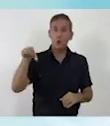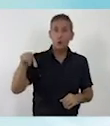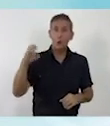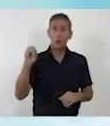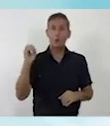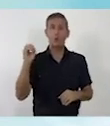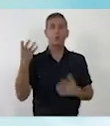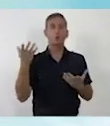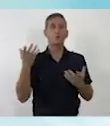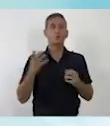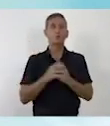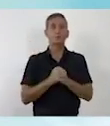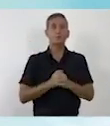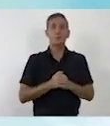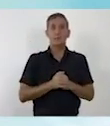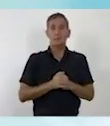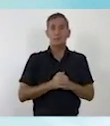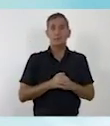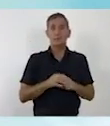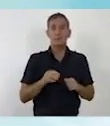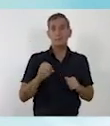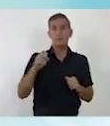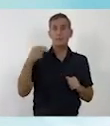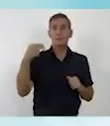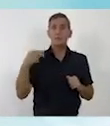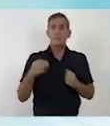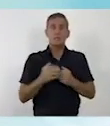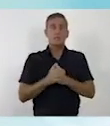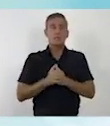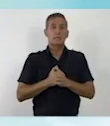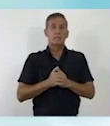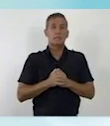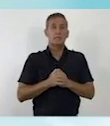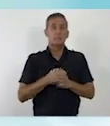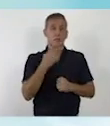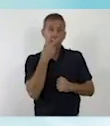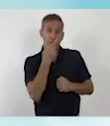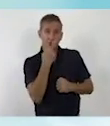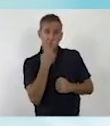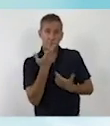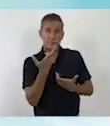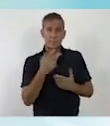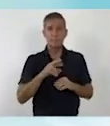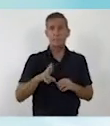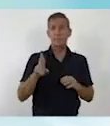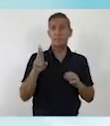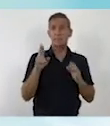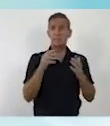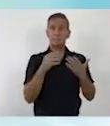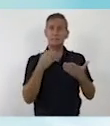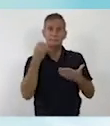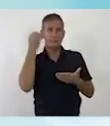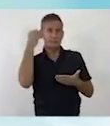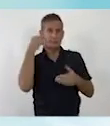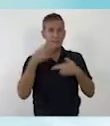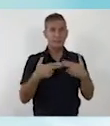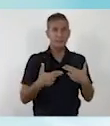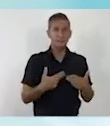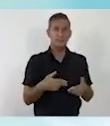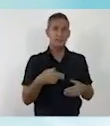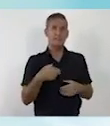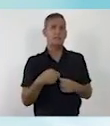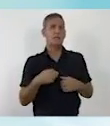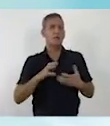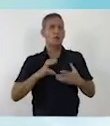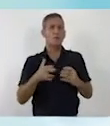está ahí, escribir la fórmula semidesarrollada de un isómero del homólogo. Fíjense que es representar y di el tipo de